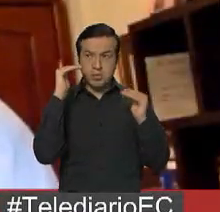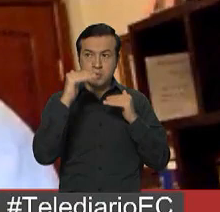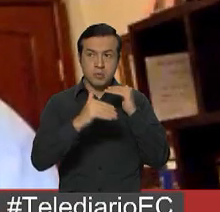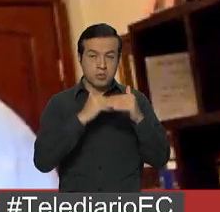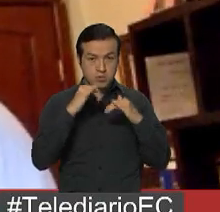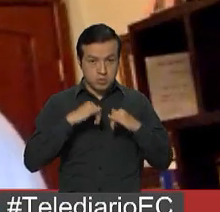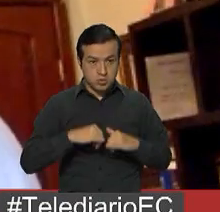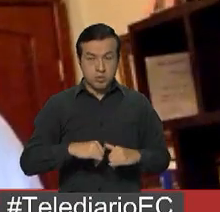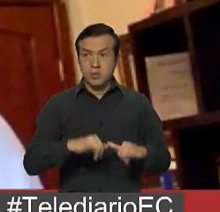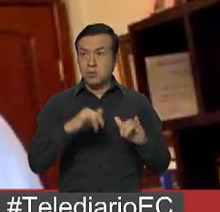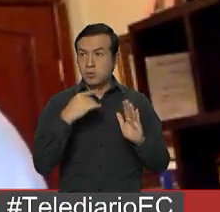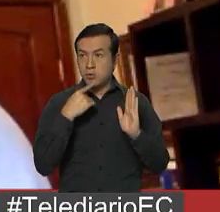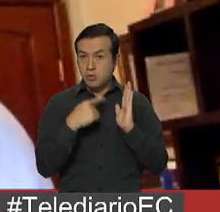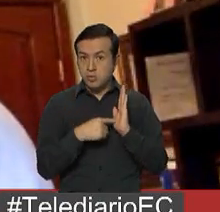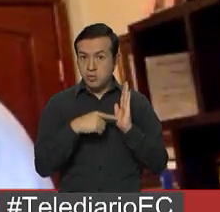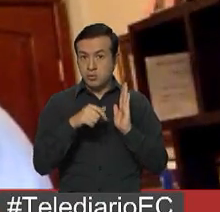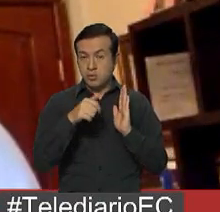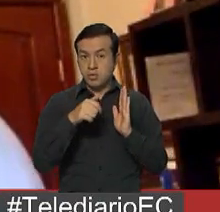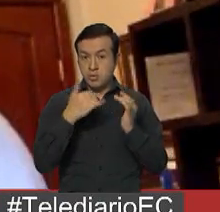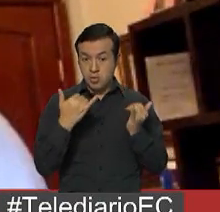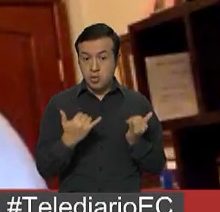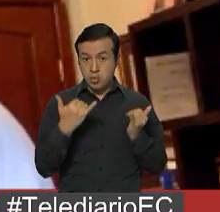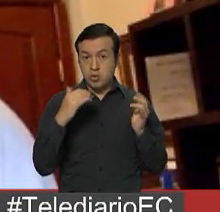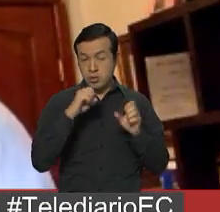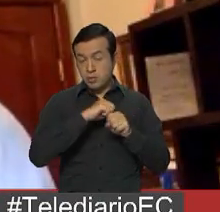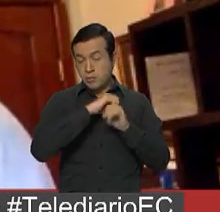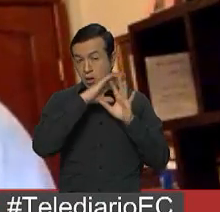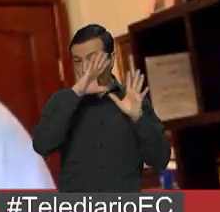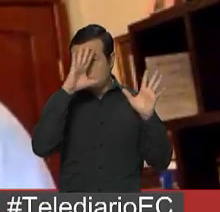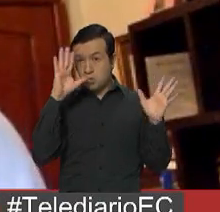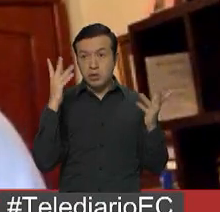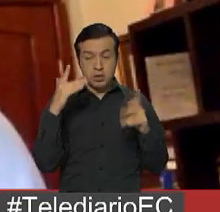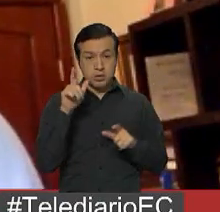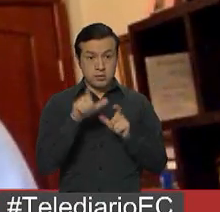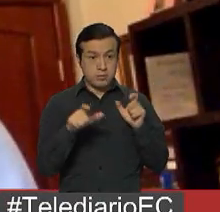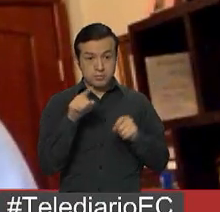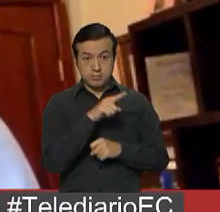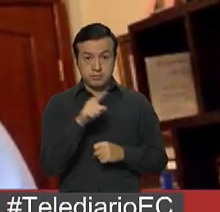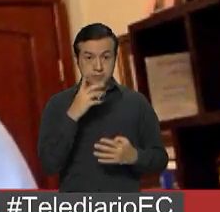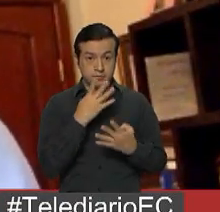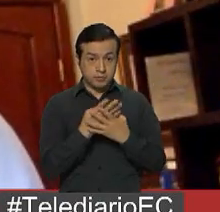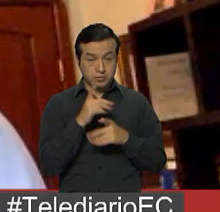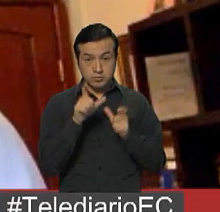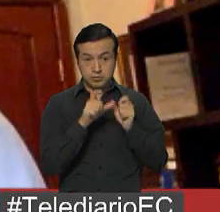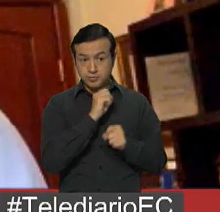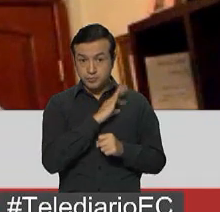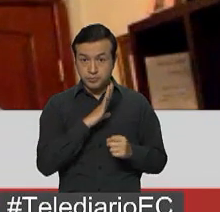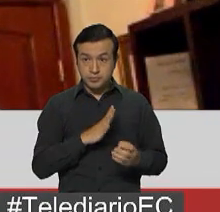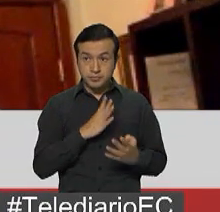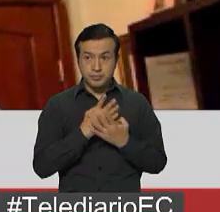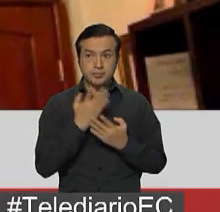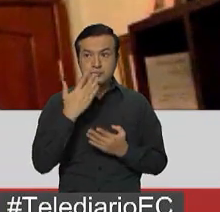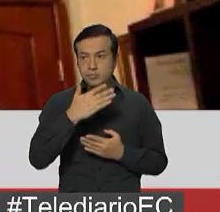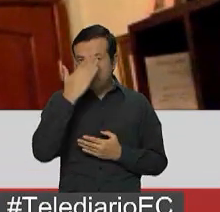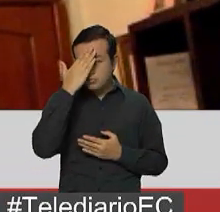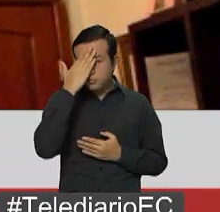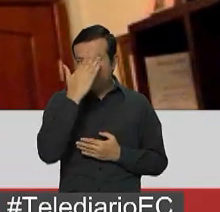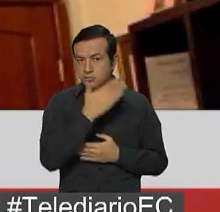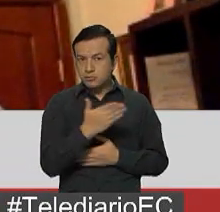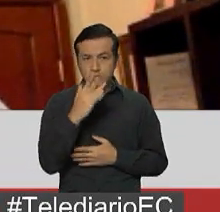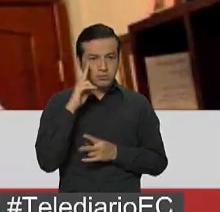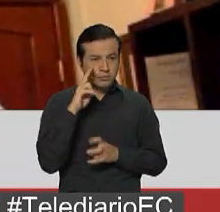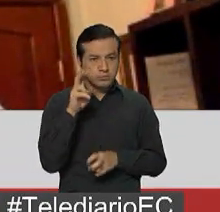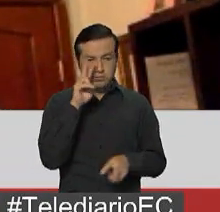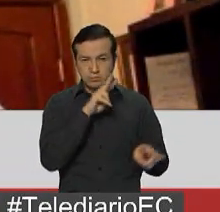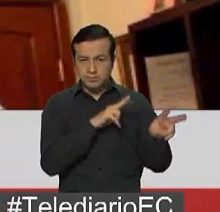procesos que han habido por ejemplo de la noche de la madrugada de este día donde haya personas detenidas donde hay afecciones preventivas estoy seguro que resultará esas investigaciones